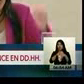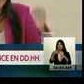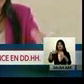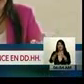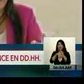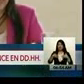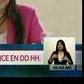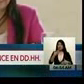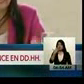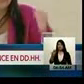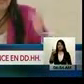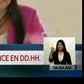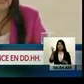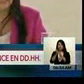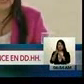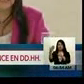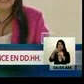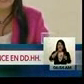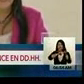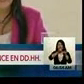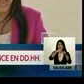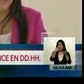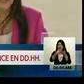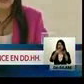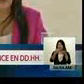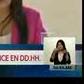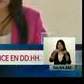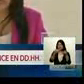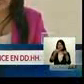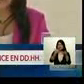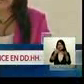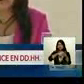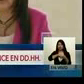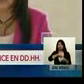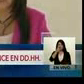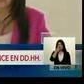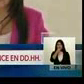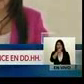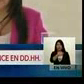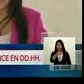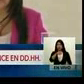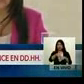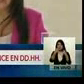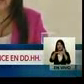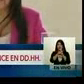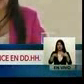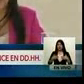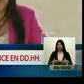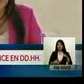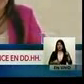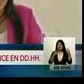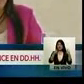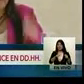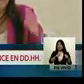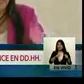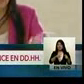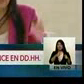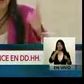Derechos Humanos un estudio para que se evidencie el carácter anticonstitucional y violatorio de los Derechos Humanos que pretende la